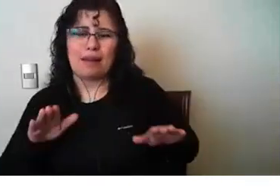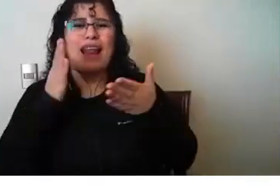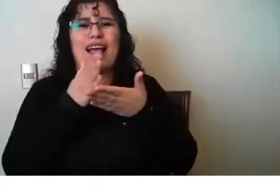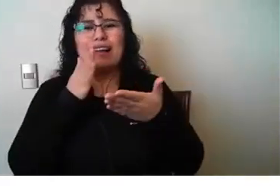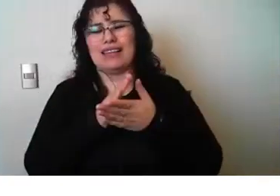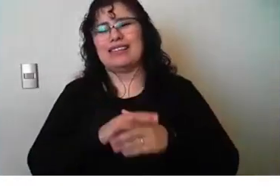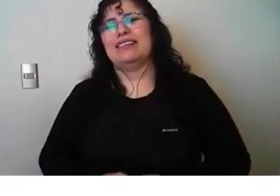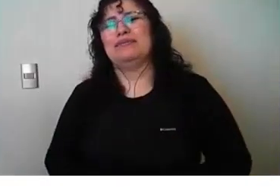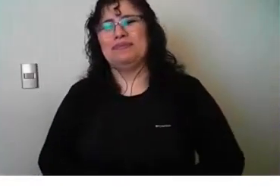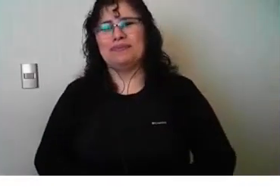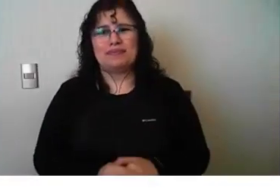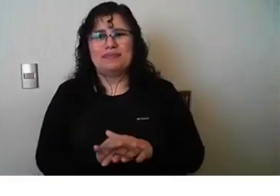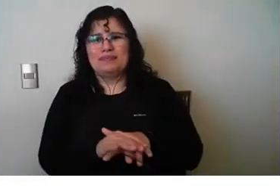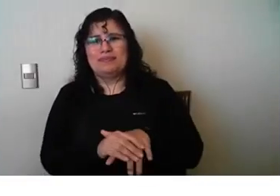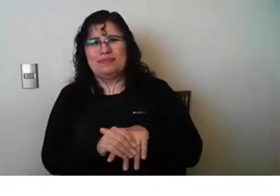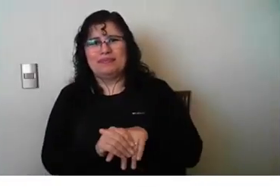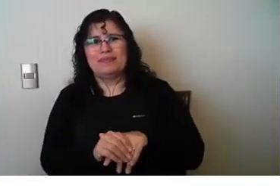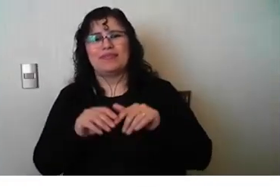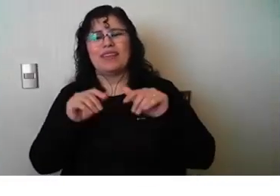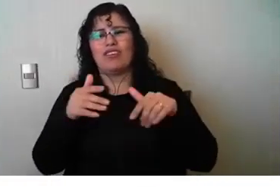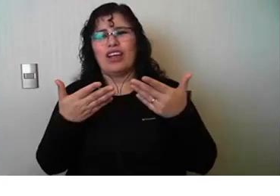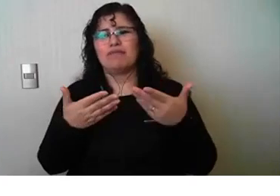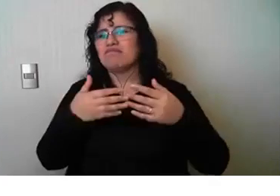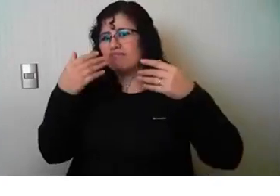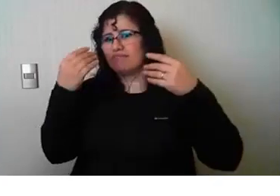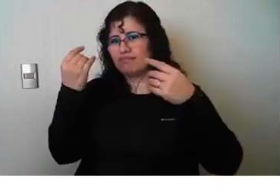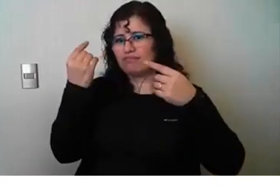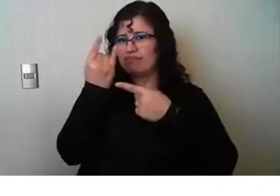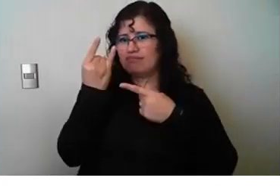¿cierto? Este módulo.